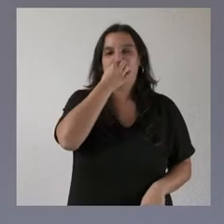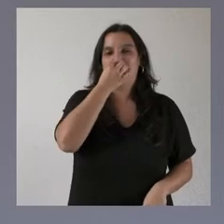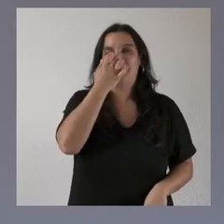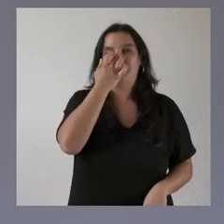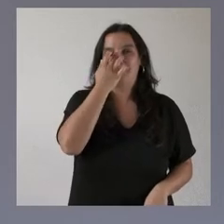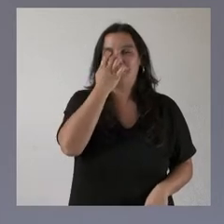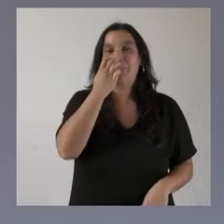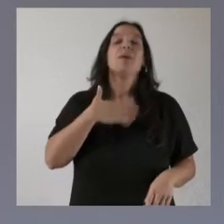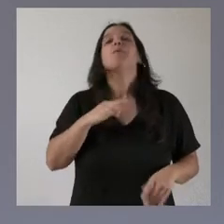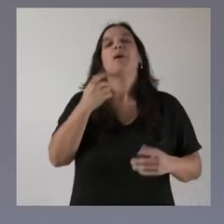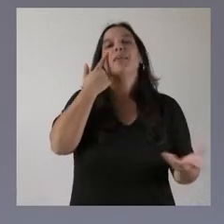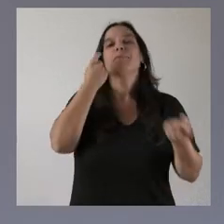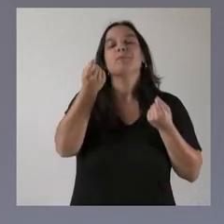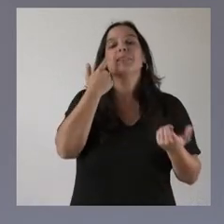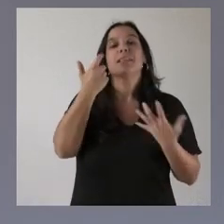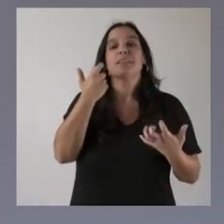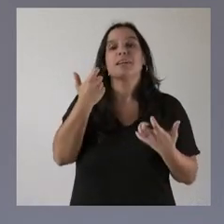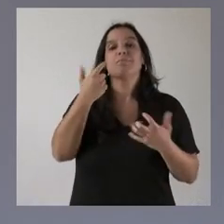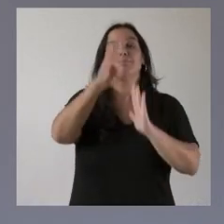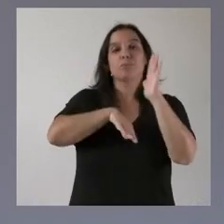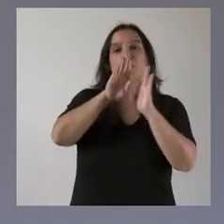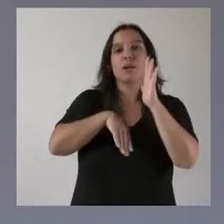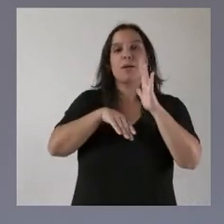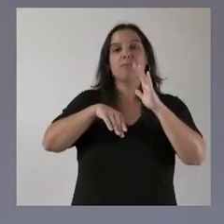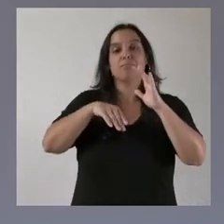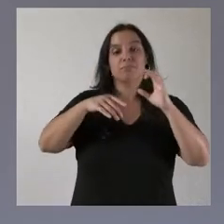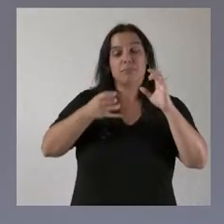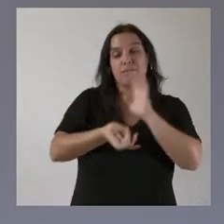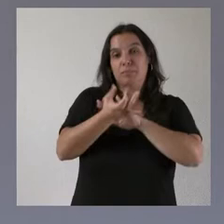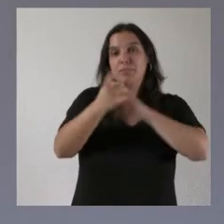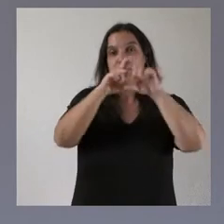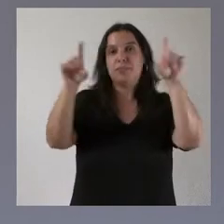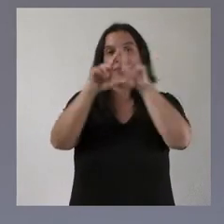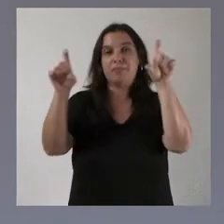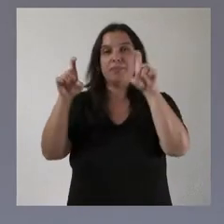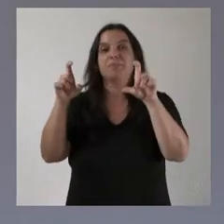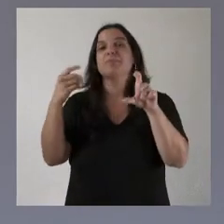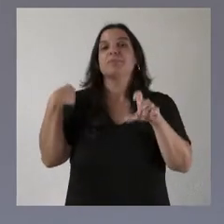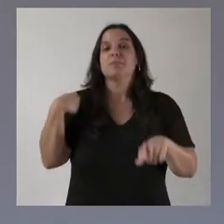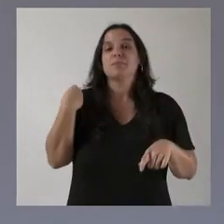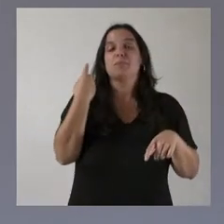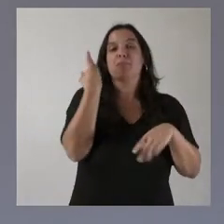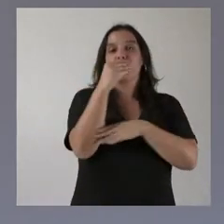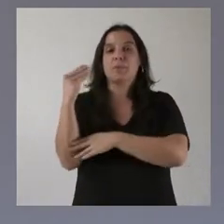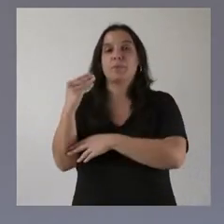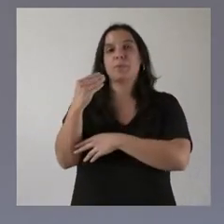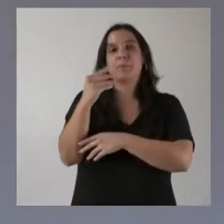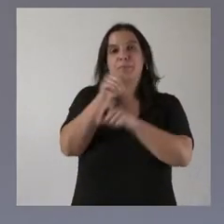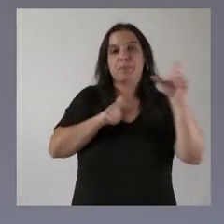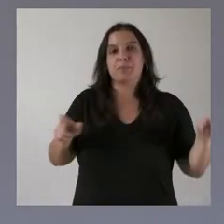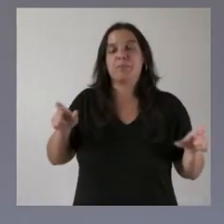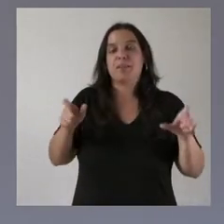los programas de emprendimiento el apoyo financiero o los propios jóvenes emprendedores el segundo área educación